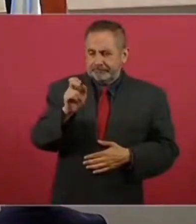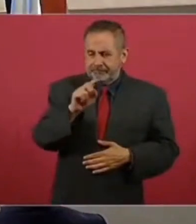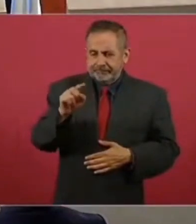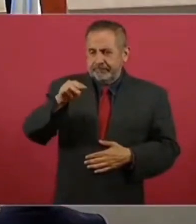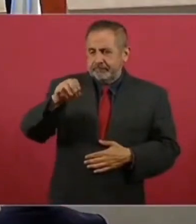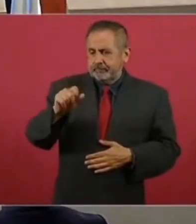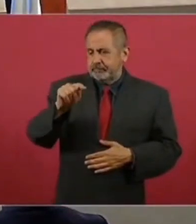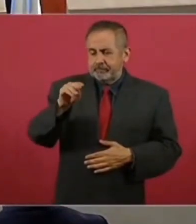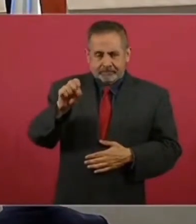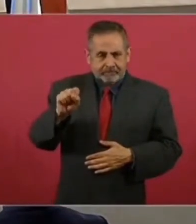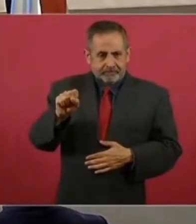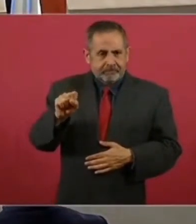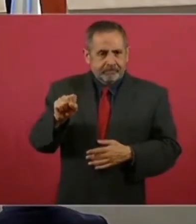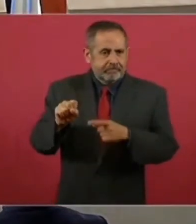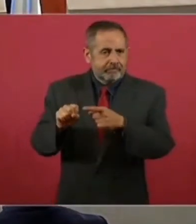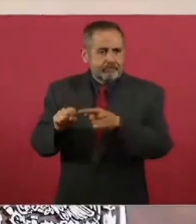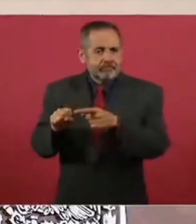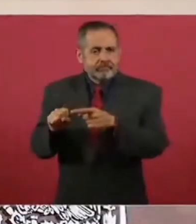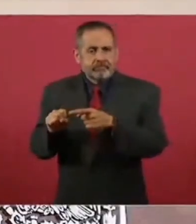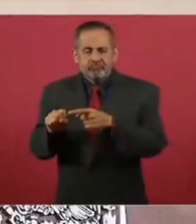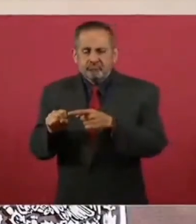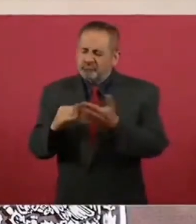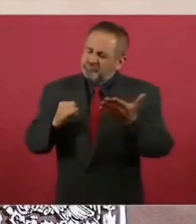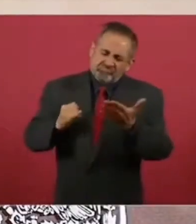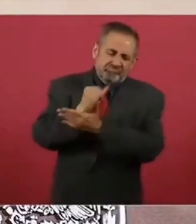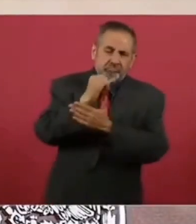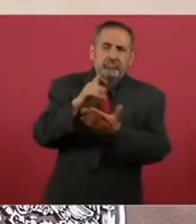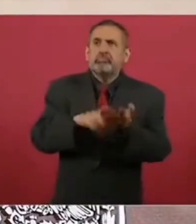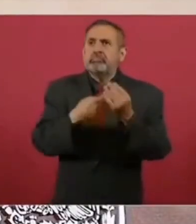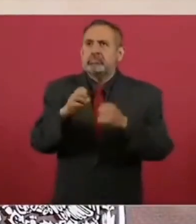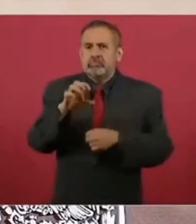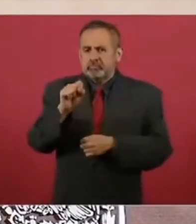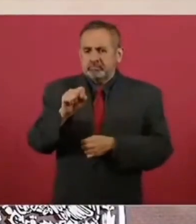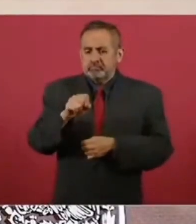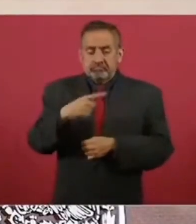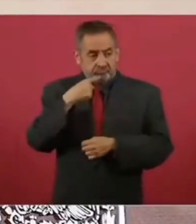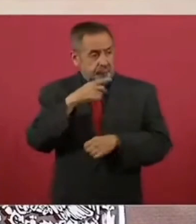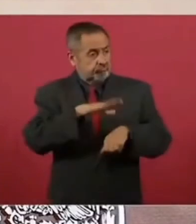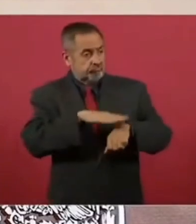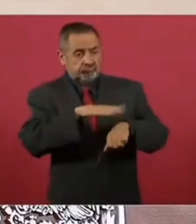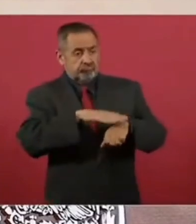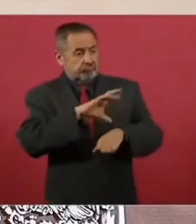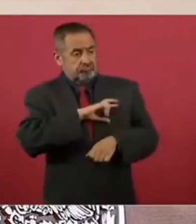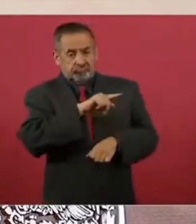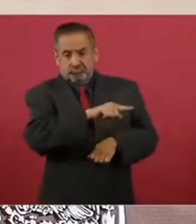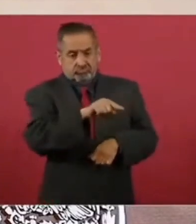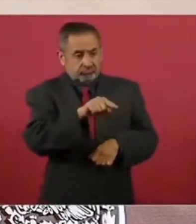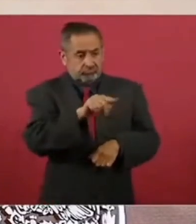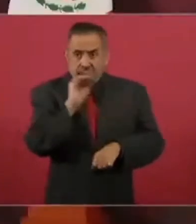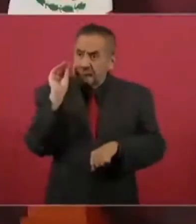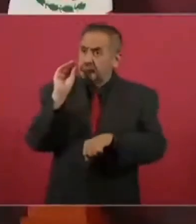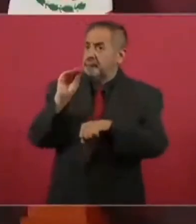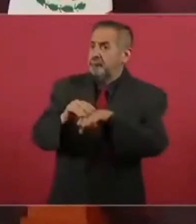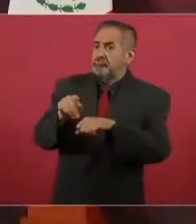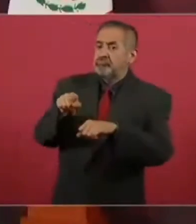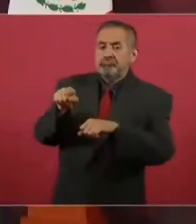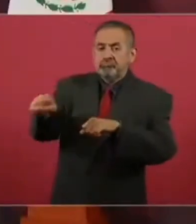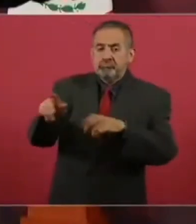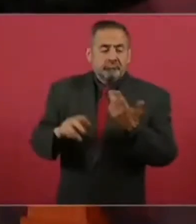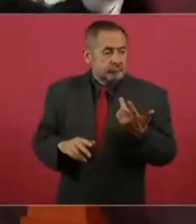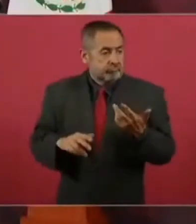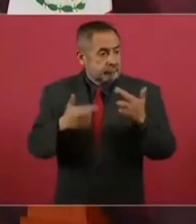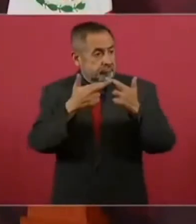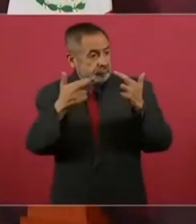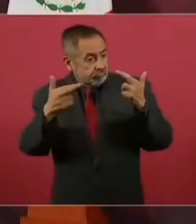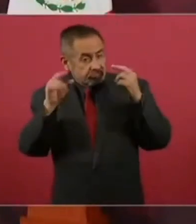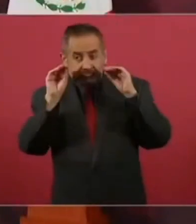1960, porque les dijo a los particulares de las empresas eléctricas: ustedes no van a ir a electrificar